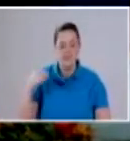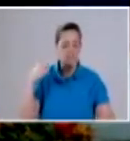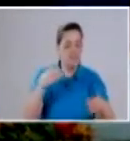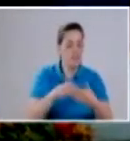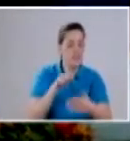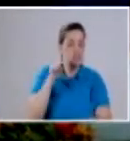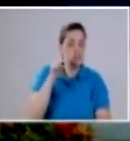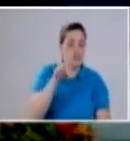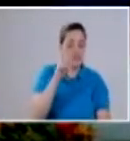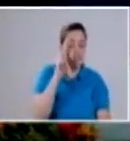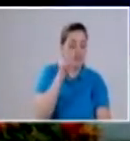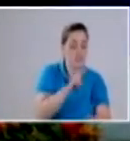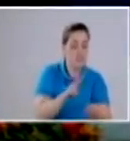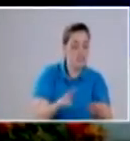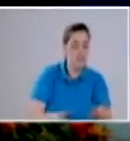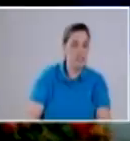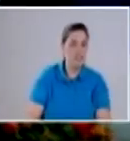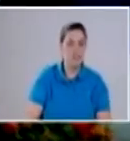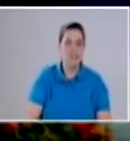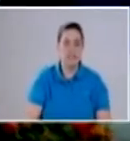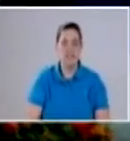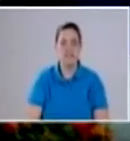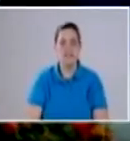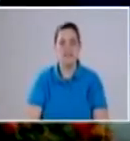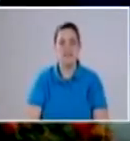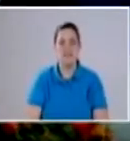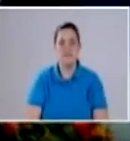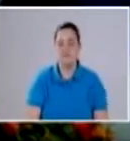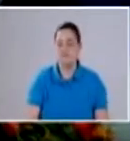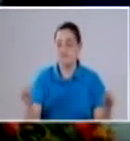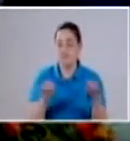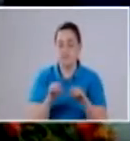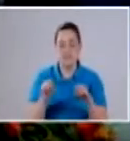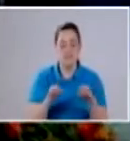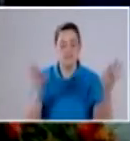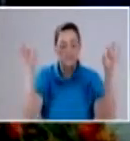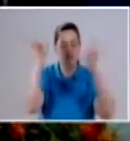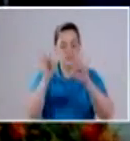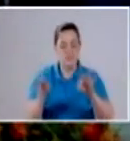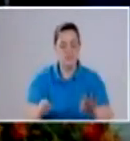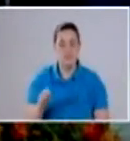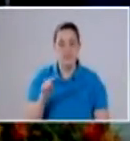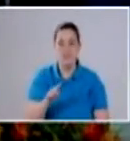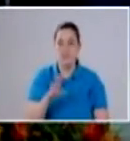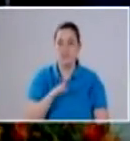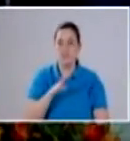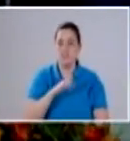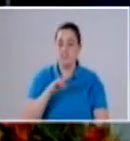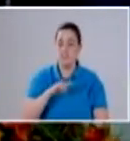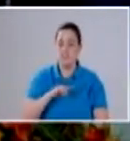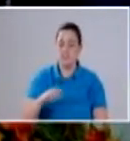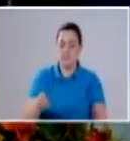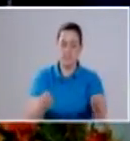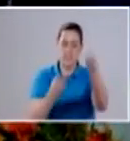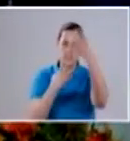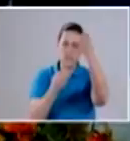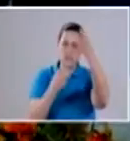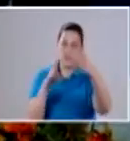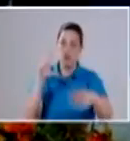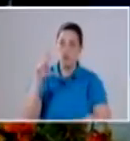lea y aumente su acervo cultural, de ninguna manera. Pero eso tendría que ser información,